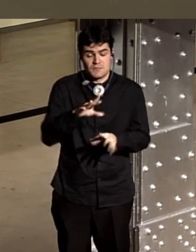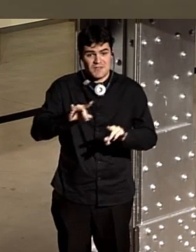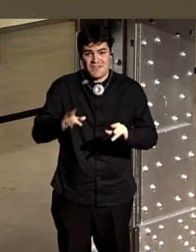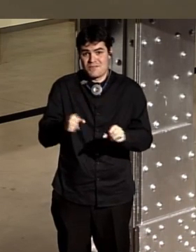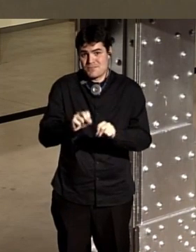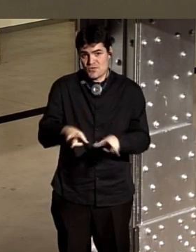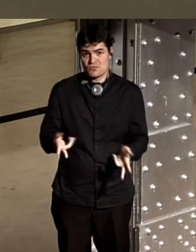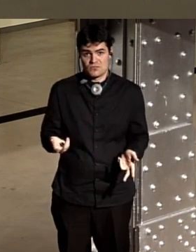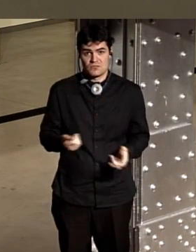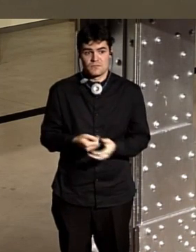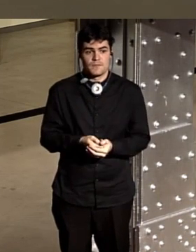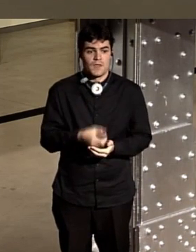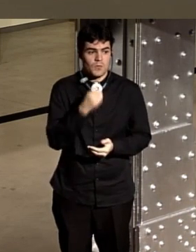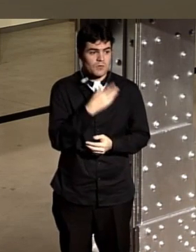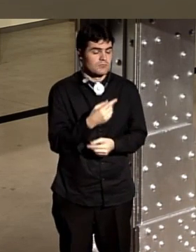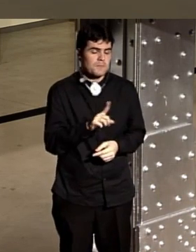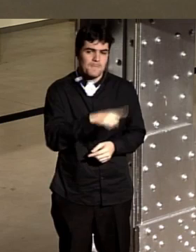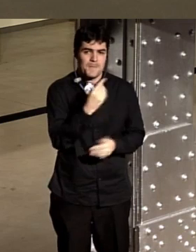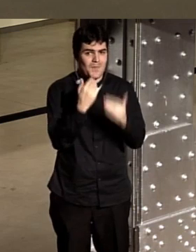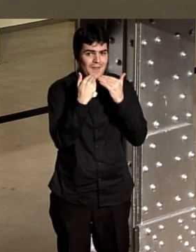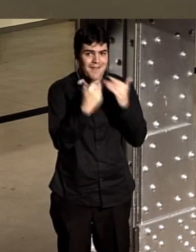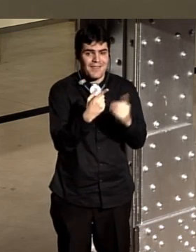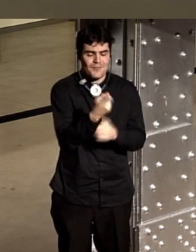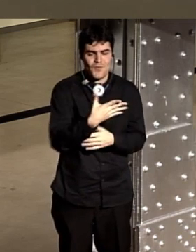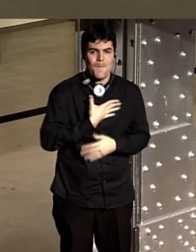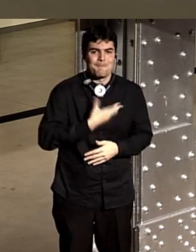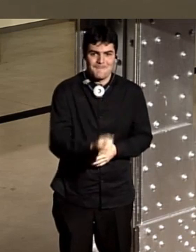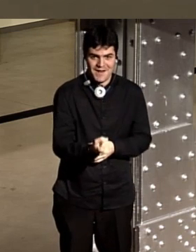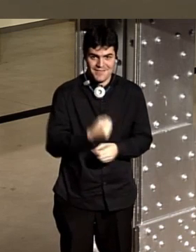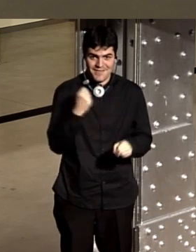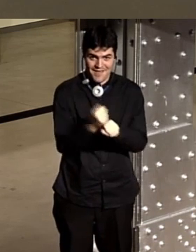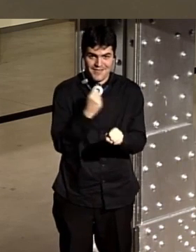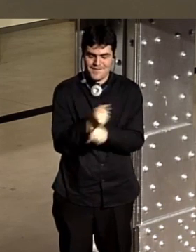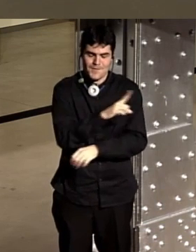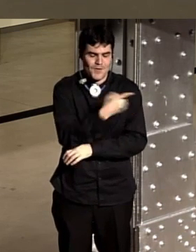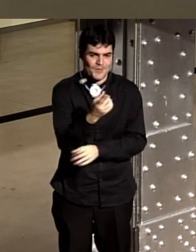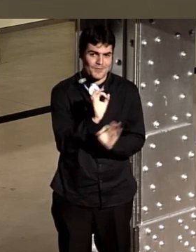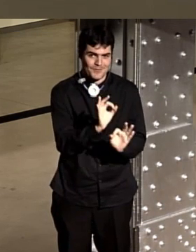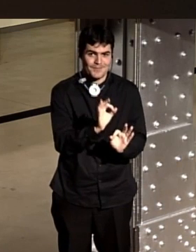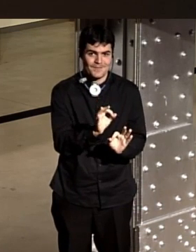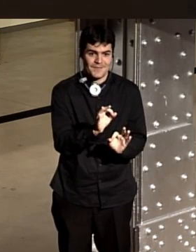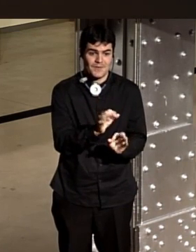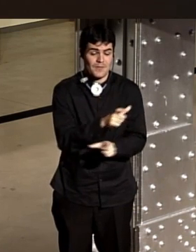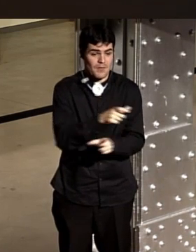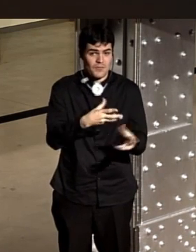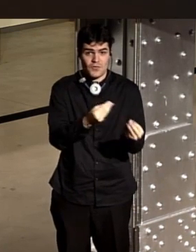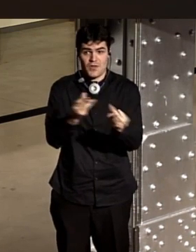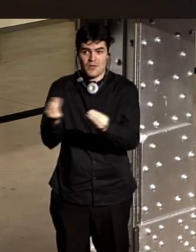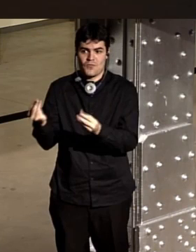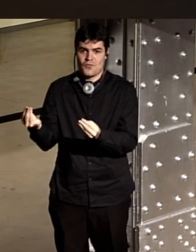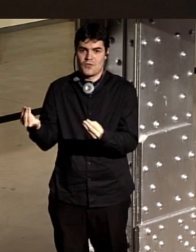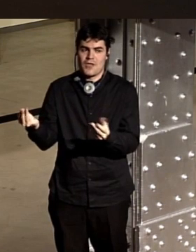Sí, hola. Bueno, primero darte las gracias por tu valentía y por tu trabajo, eso en primer lugar. Eres una inspiración para mucha gente,